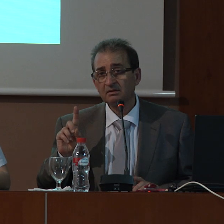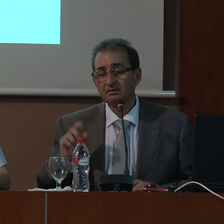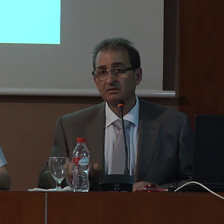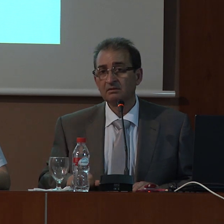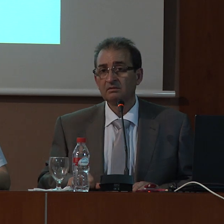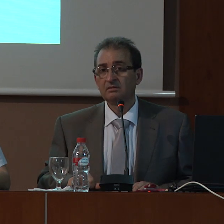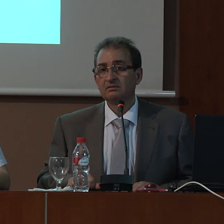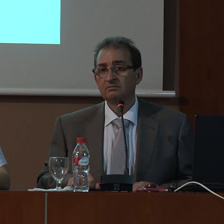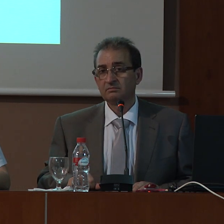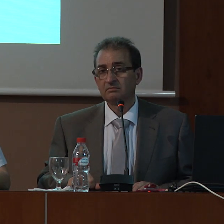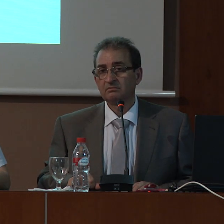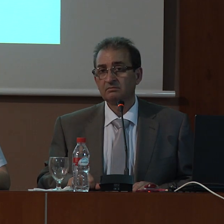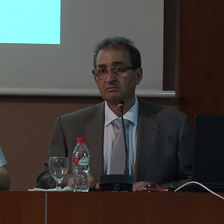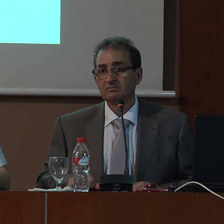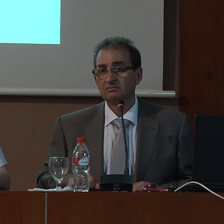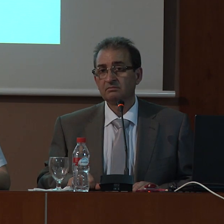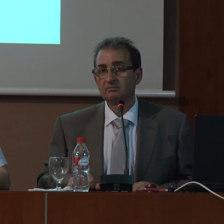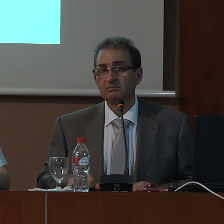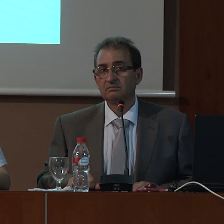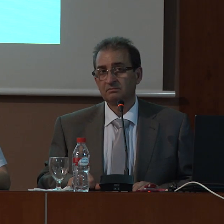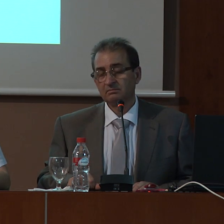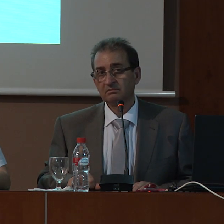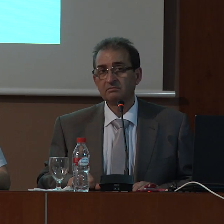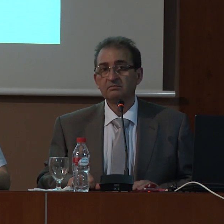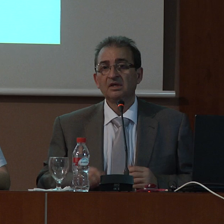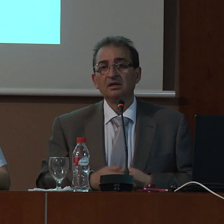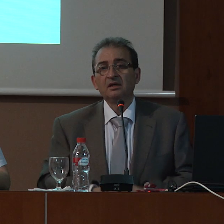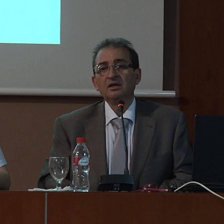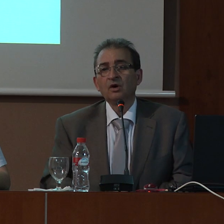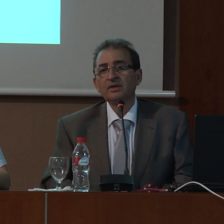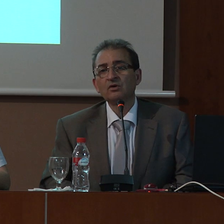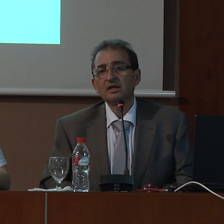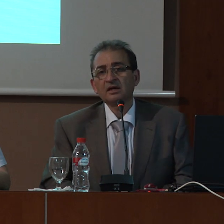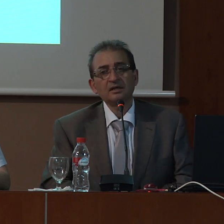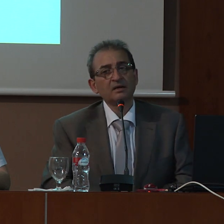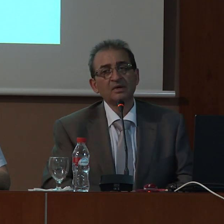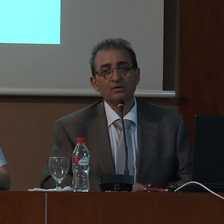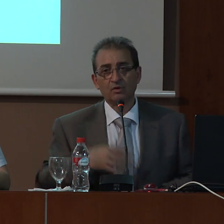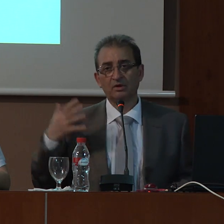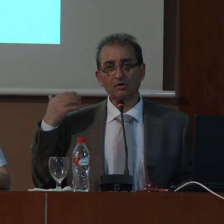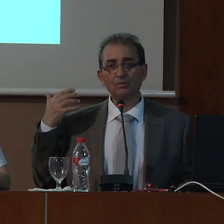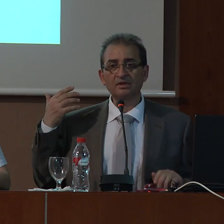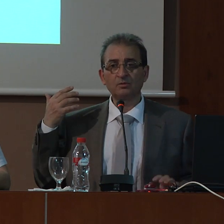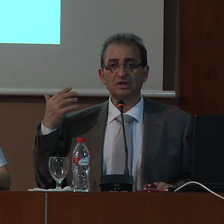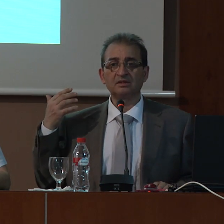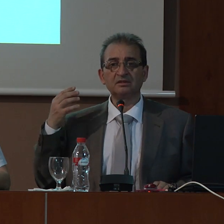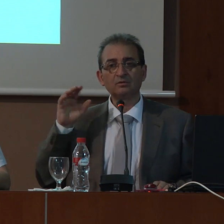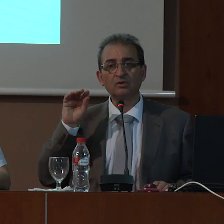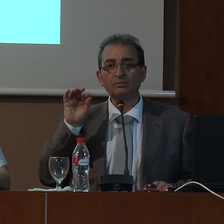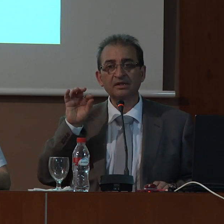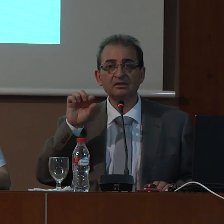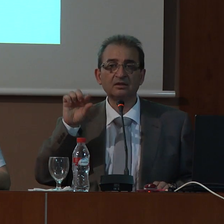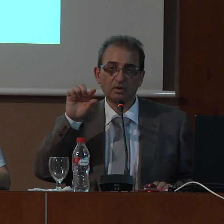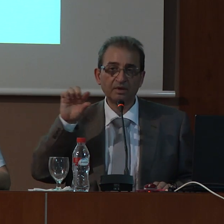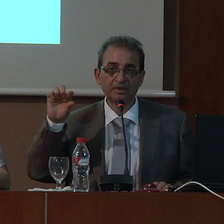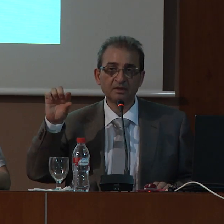No, dormía mal, pero por lo menos dormía 5 horas, 6, pero es que ahora... Y no ha habido nada que haya cambiado, por lo que comentábamos antes, cuando